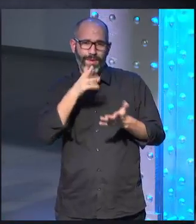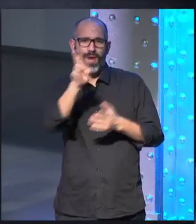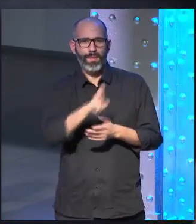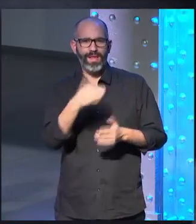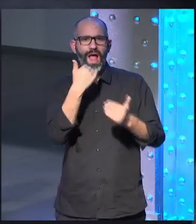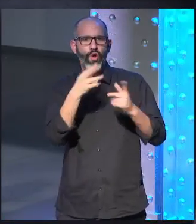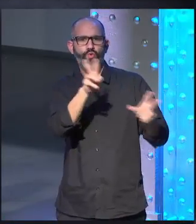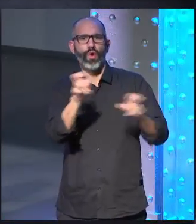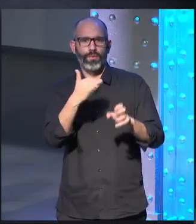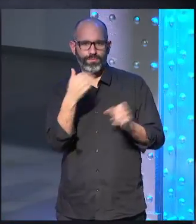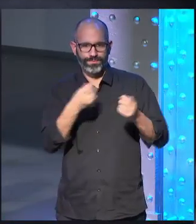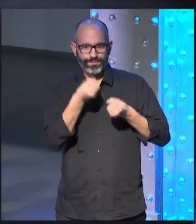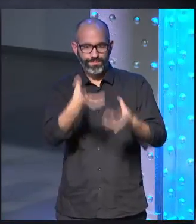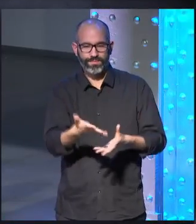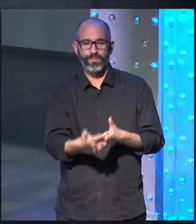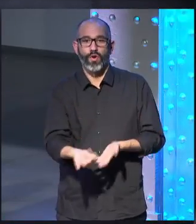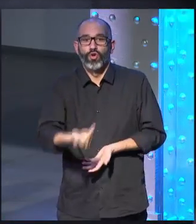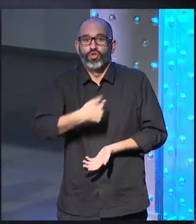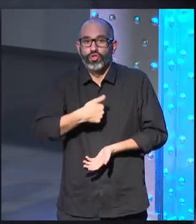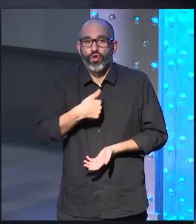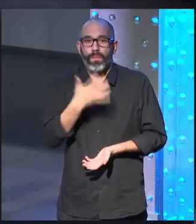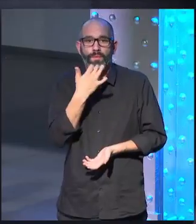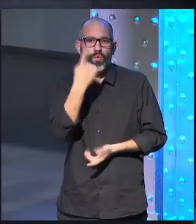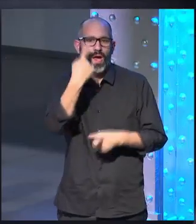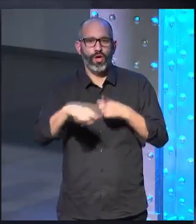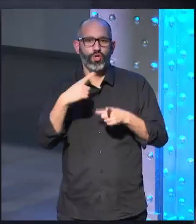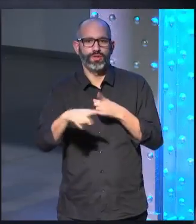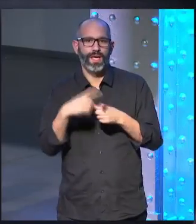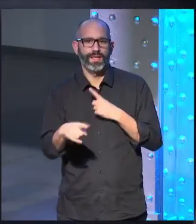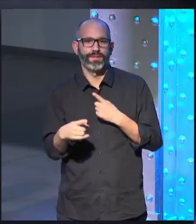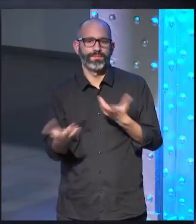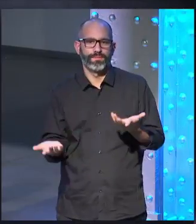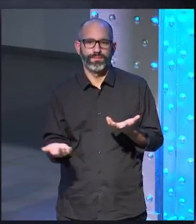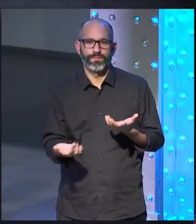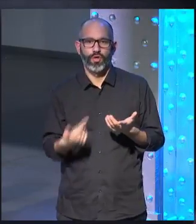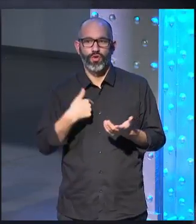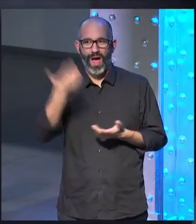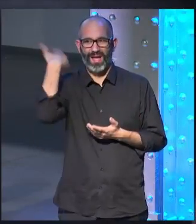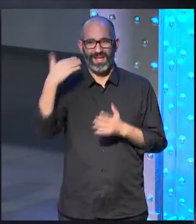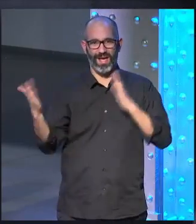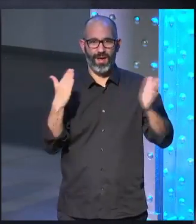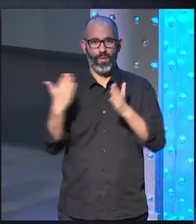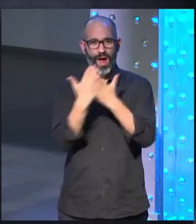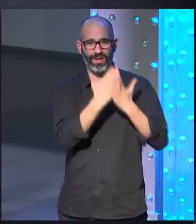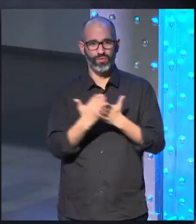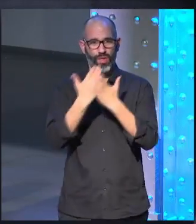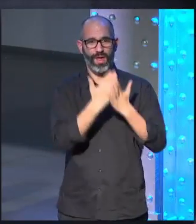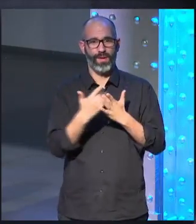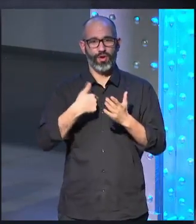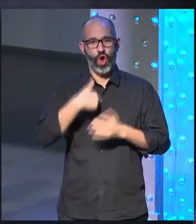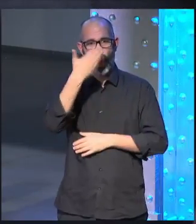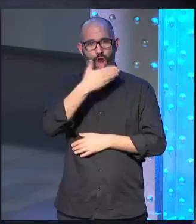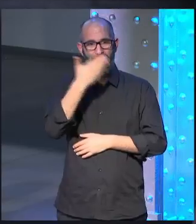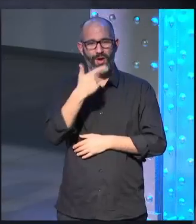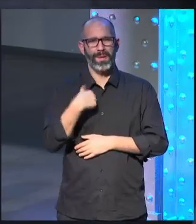nueva. Mira, yo hay una cosa cuando yo estudiaba en el